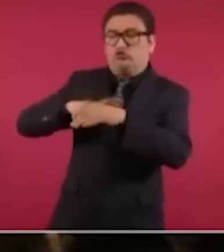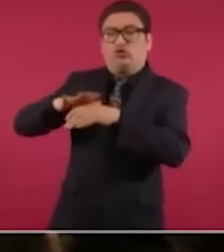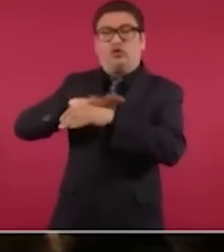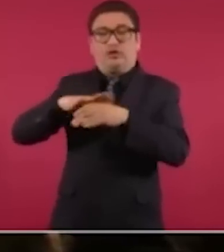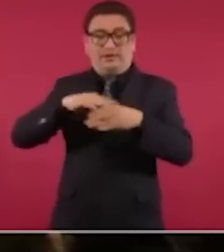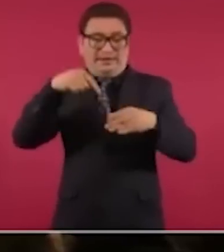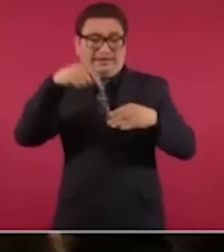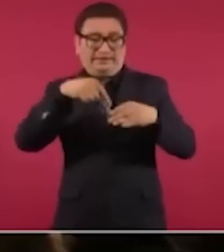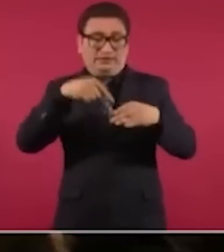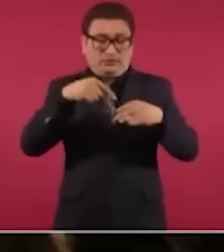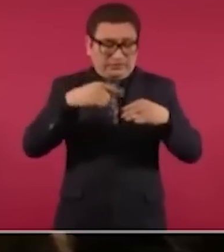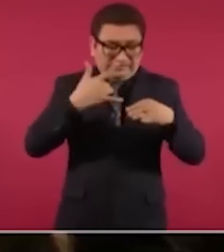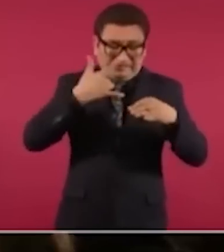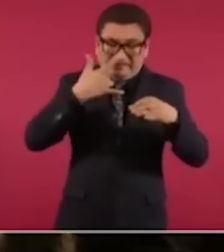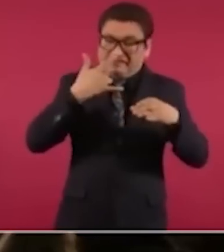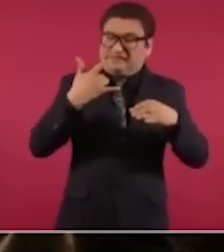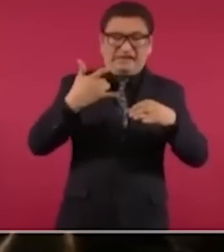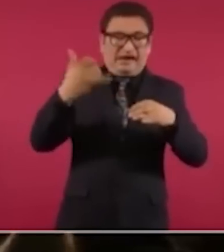insólitos